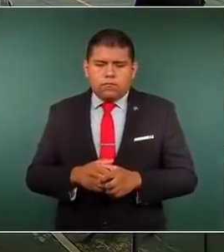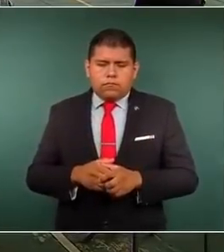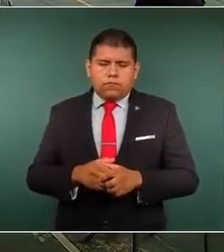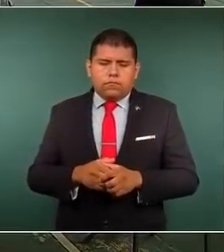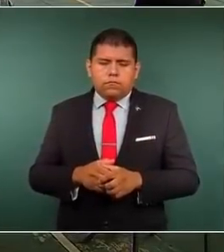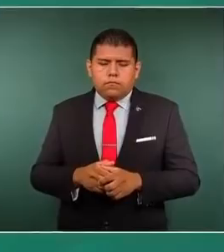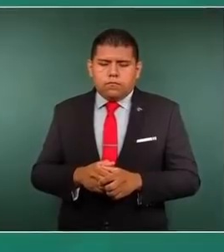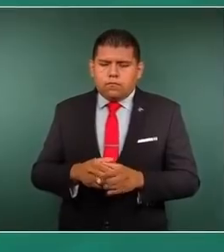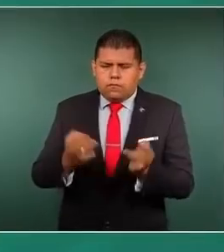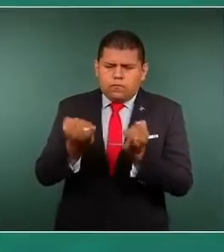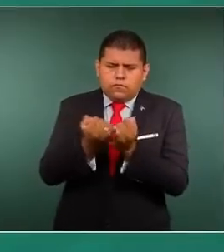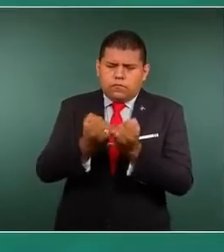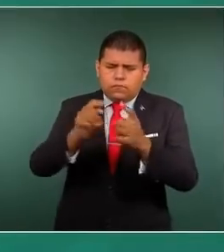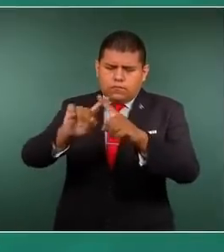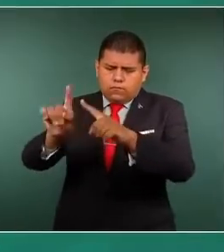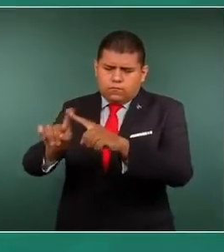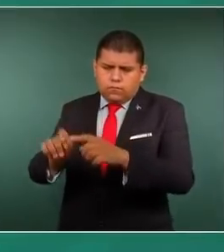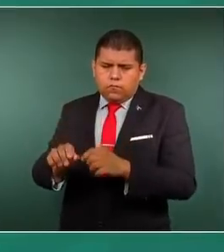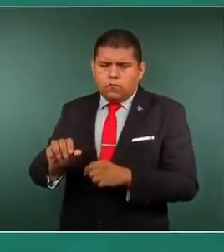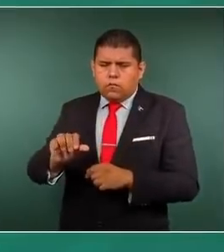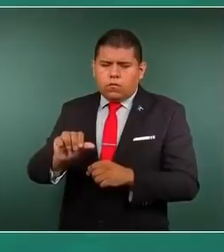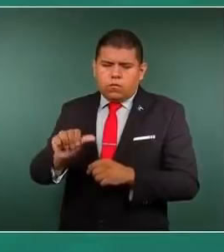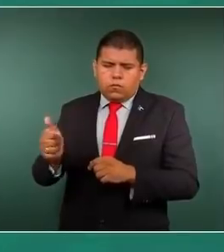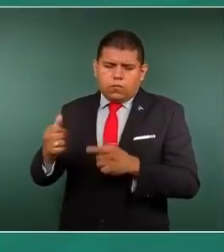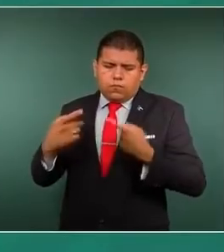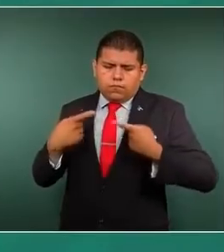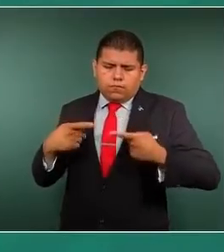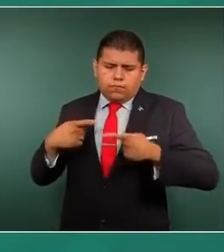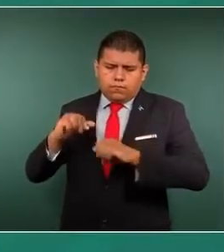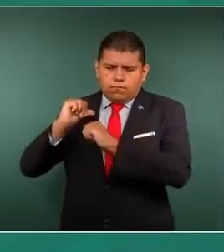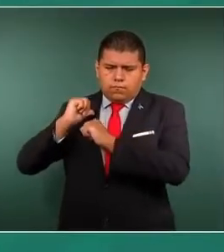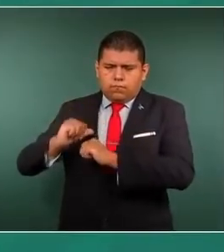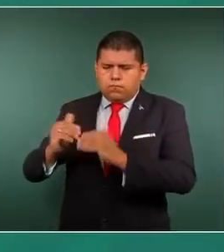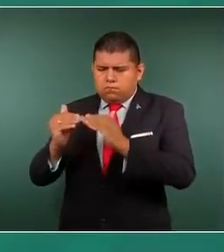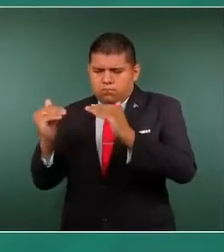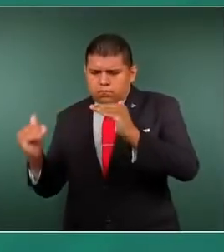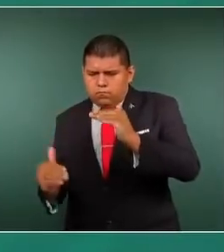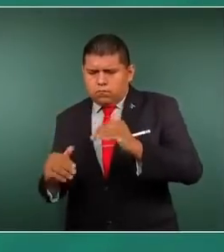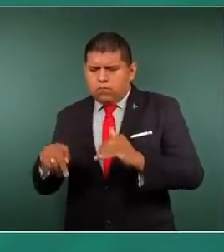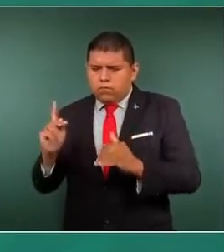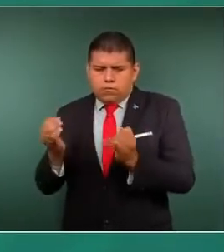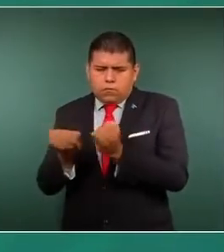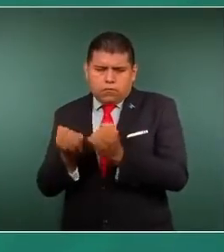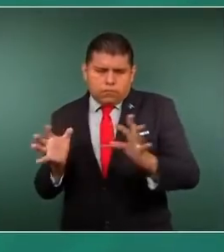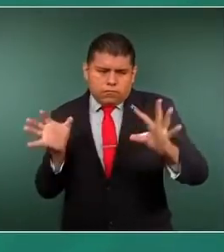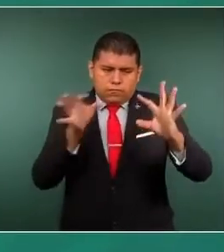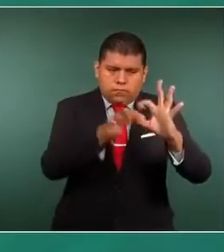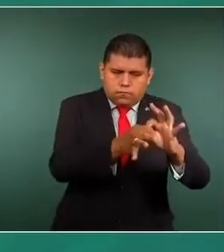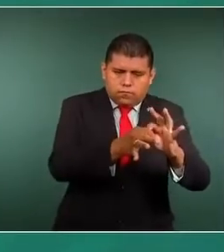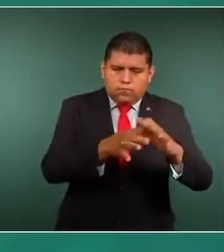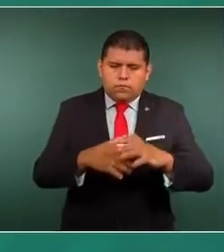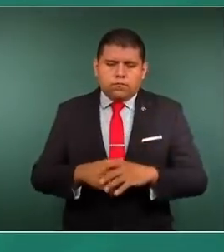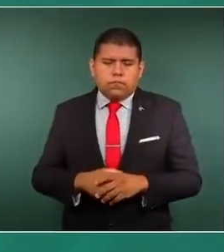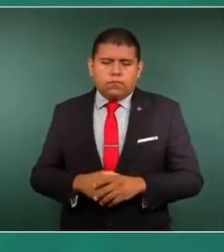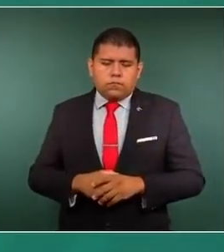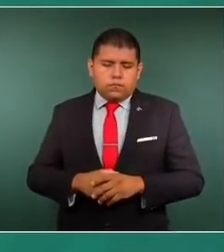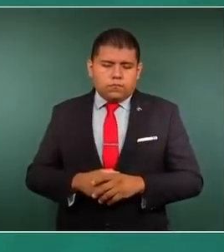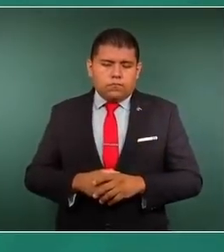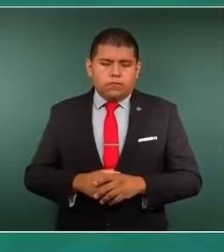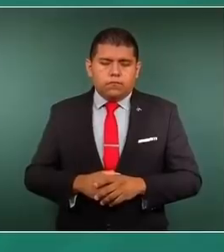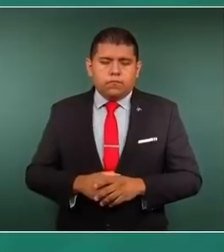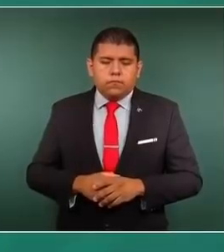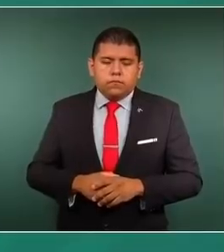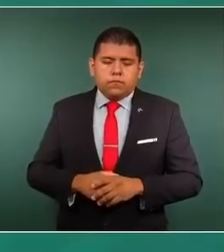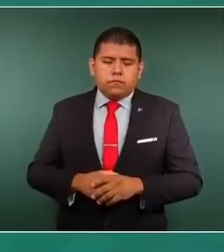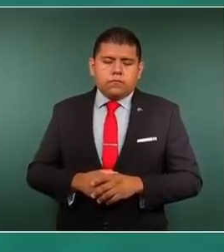y a otros a otro personal de menor nivel pero de vinculación directa en